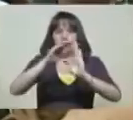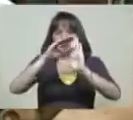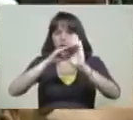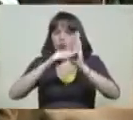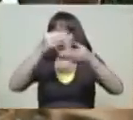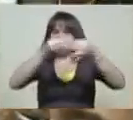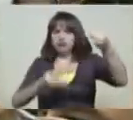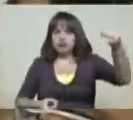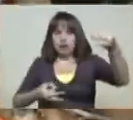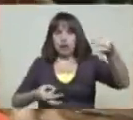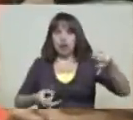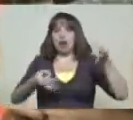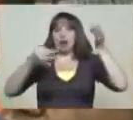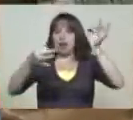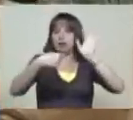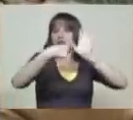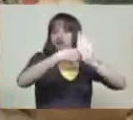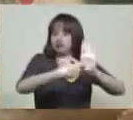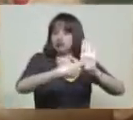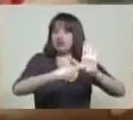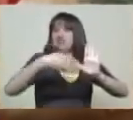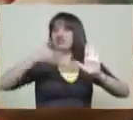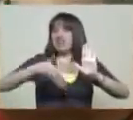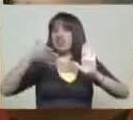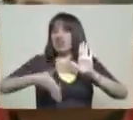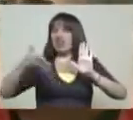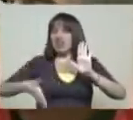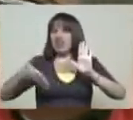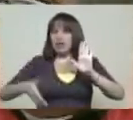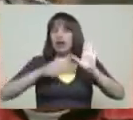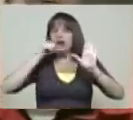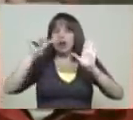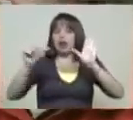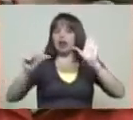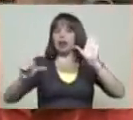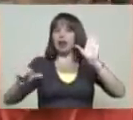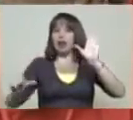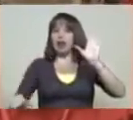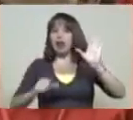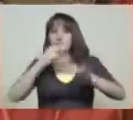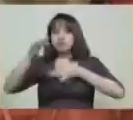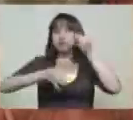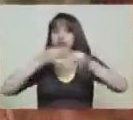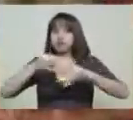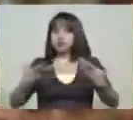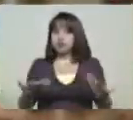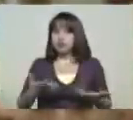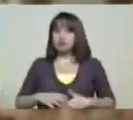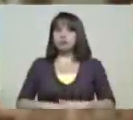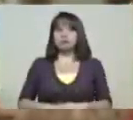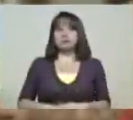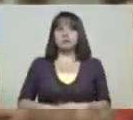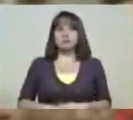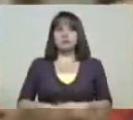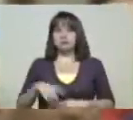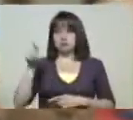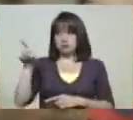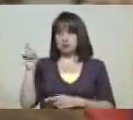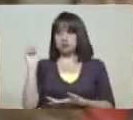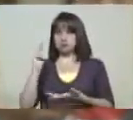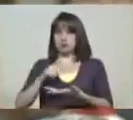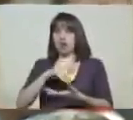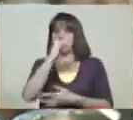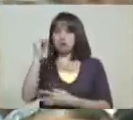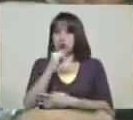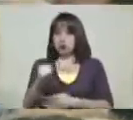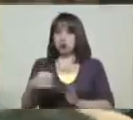Prieto, apenas llegues al Zulia, mañana, ¿verdad? ¿Cómo está la salud? Fino. Apenas llegues al Zulia,